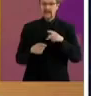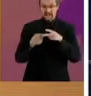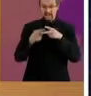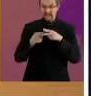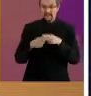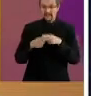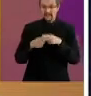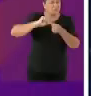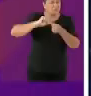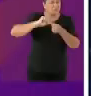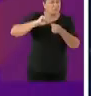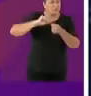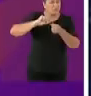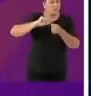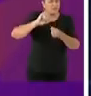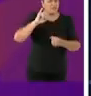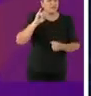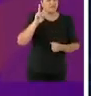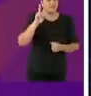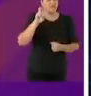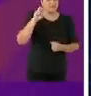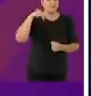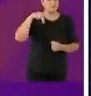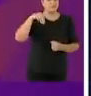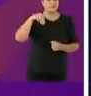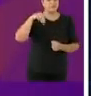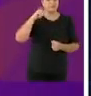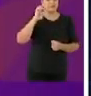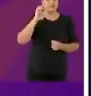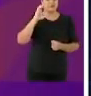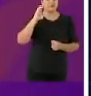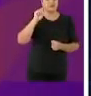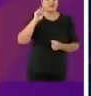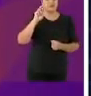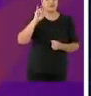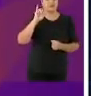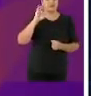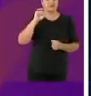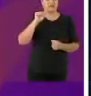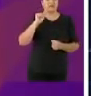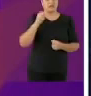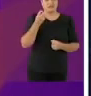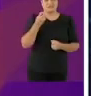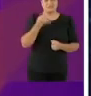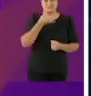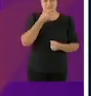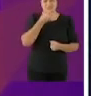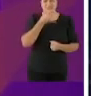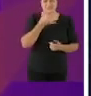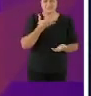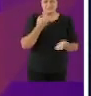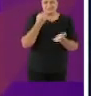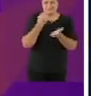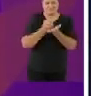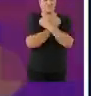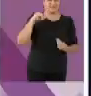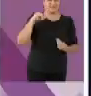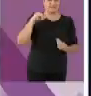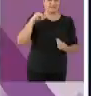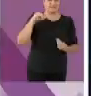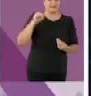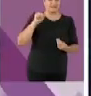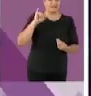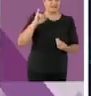rodilla hizo una gira antes de llegar al debate muy confiado en sus potencialidades que las tenía muchas al bajar del